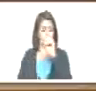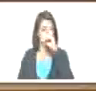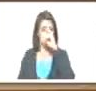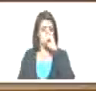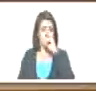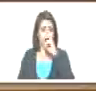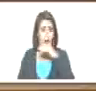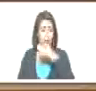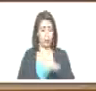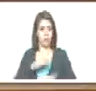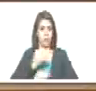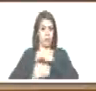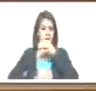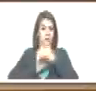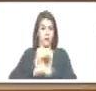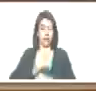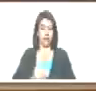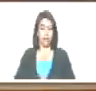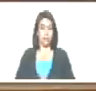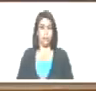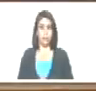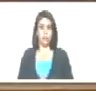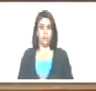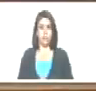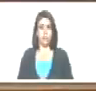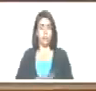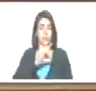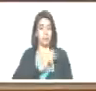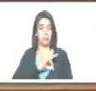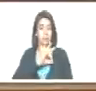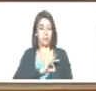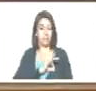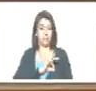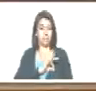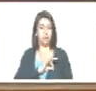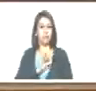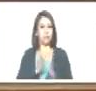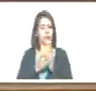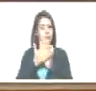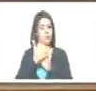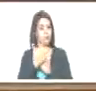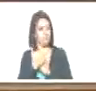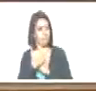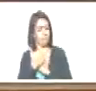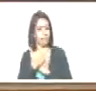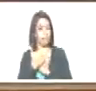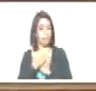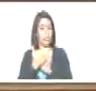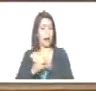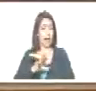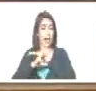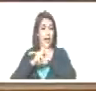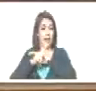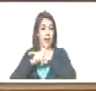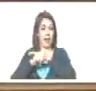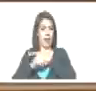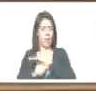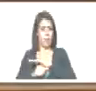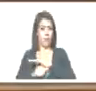edificó una sociedad de cómplices, una camarilla de ladrones,